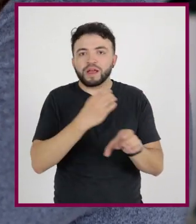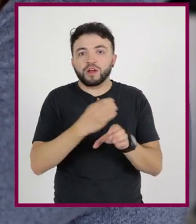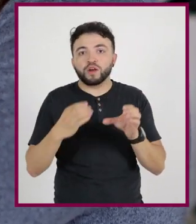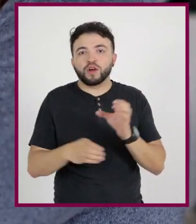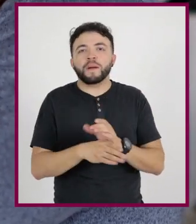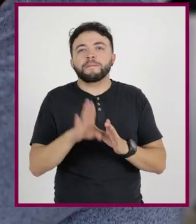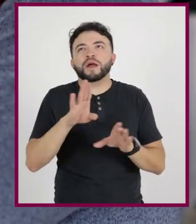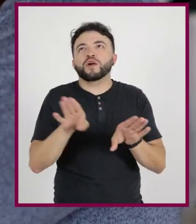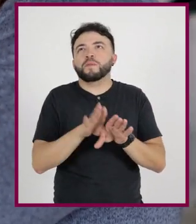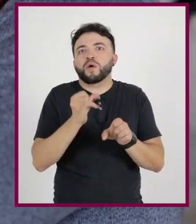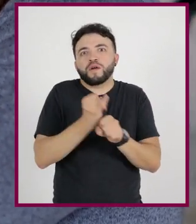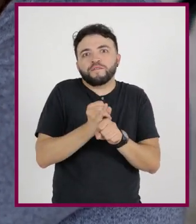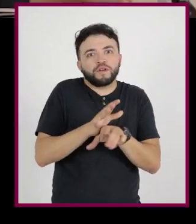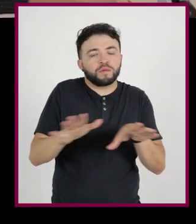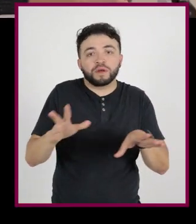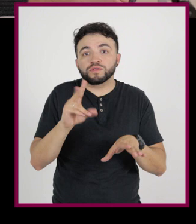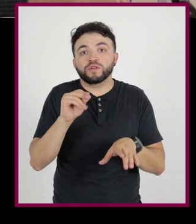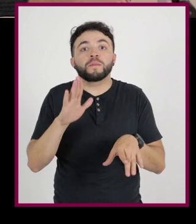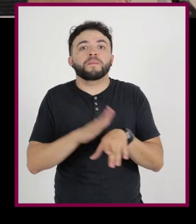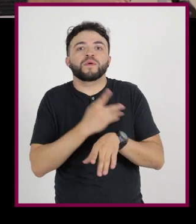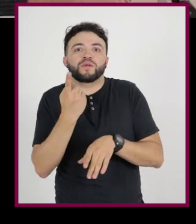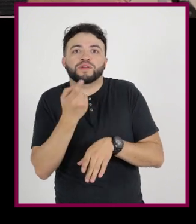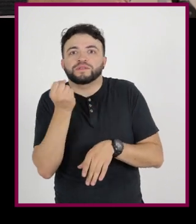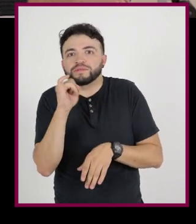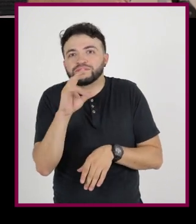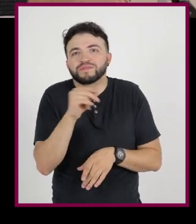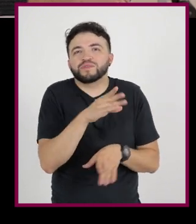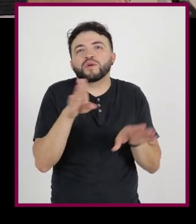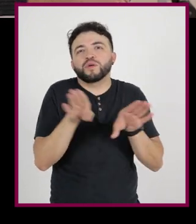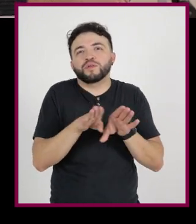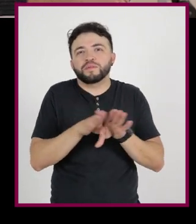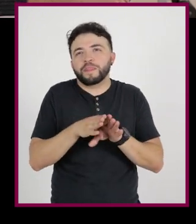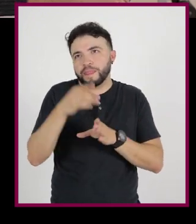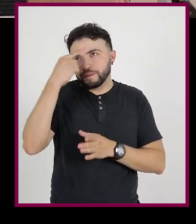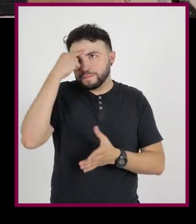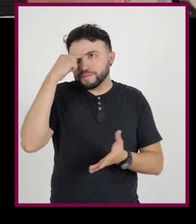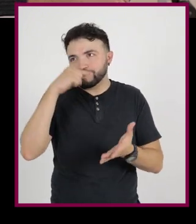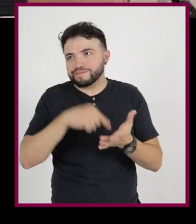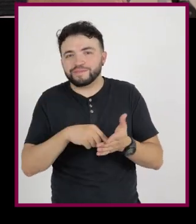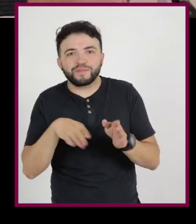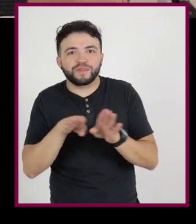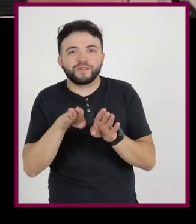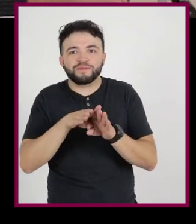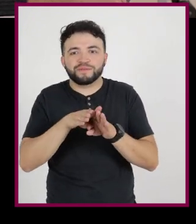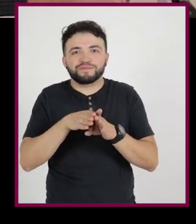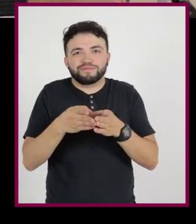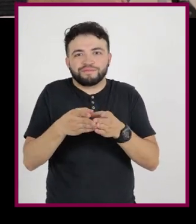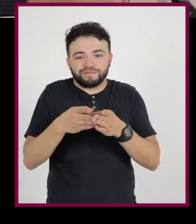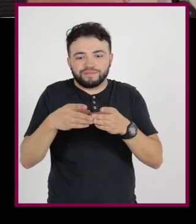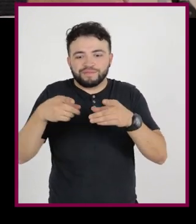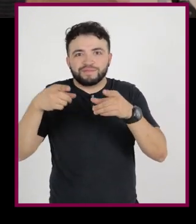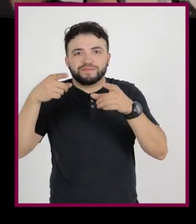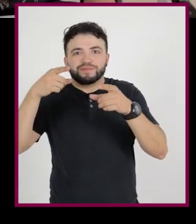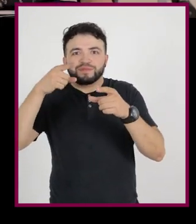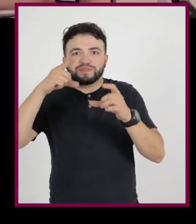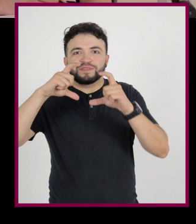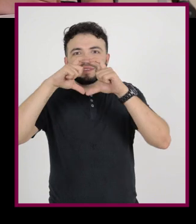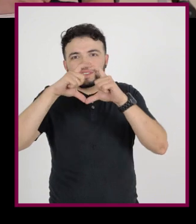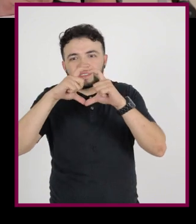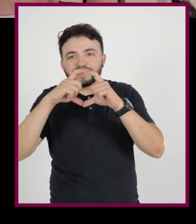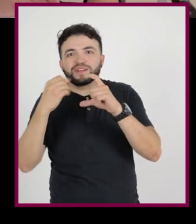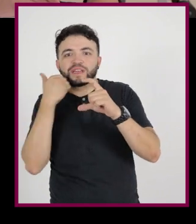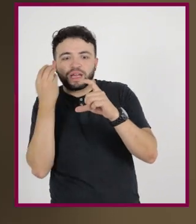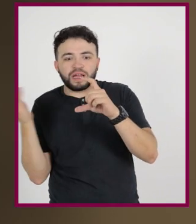informativos, pues esto sería como intentar meter un círculo en un triángulo. Los textos literarios tienen